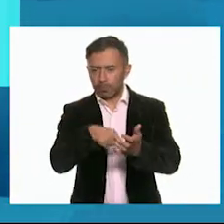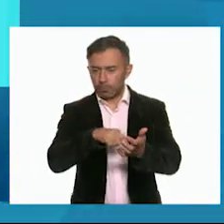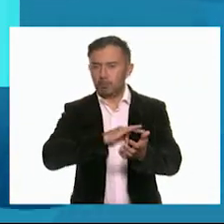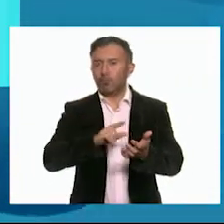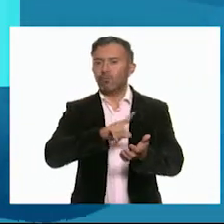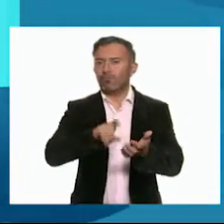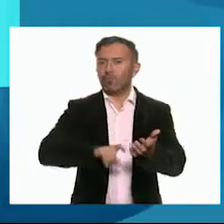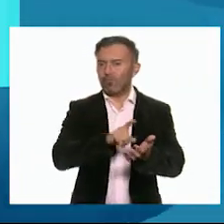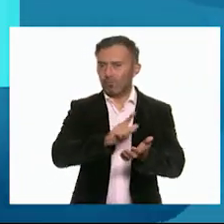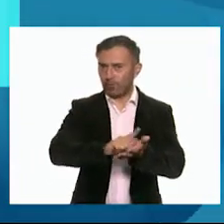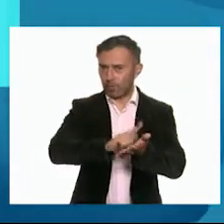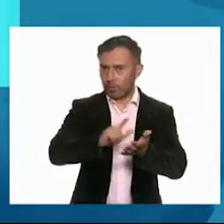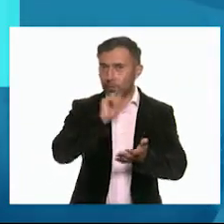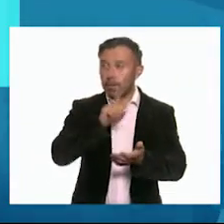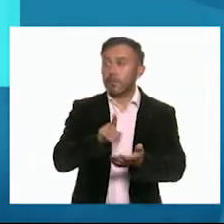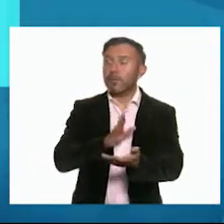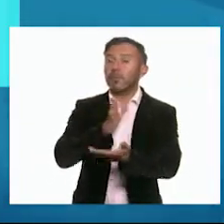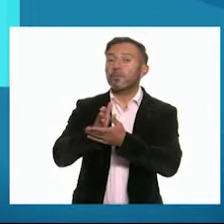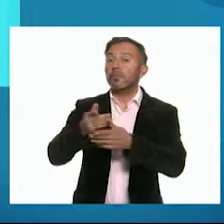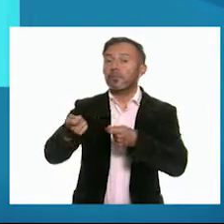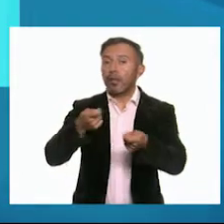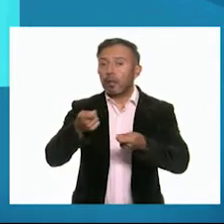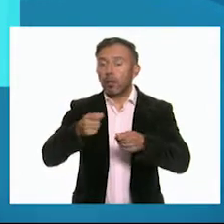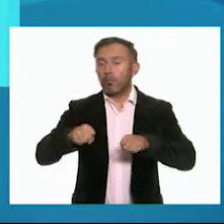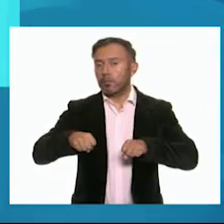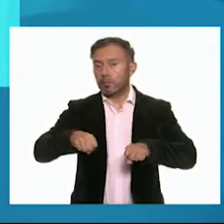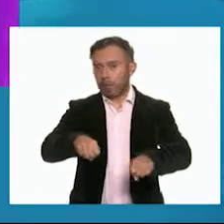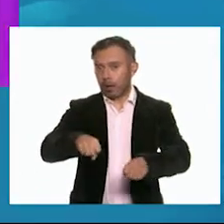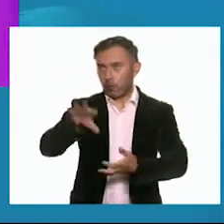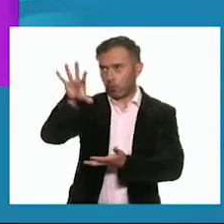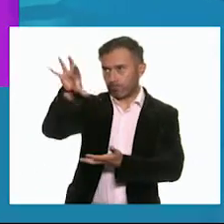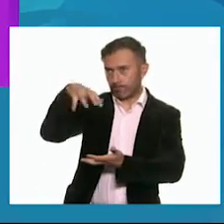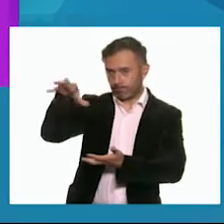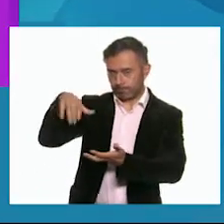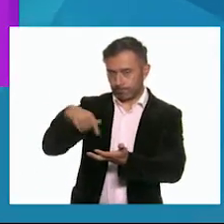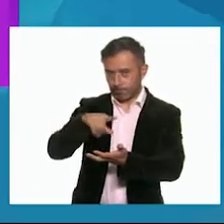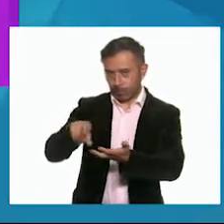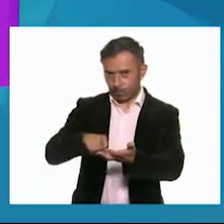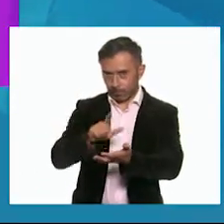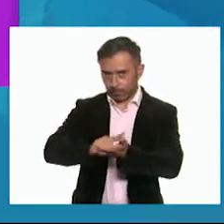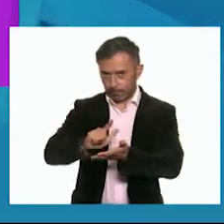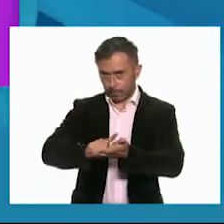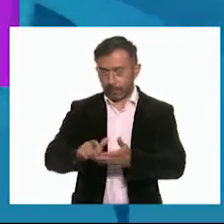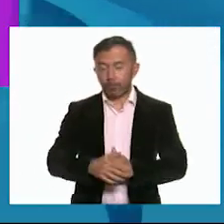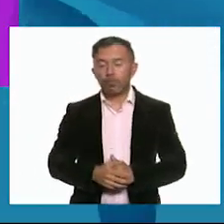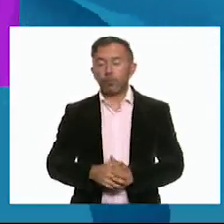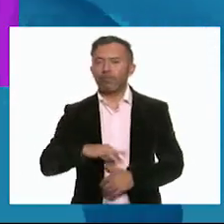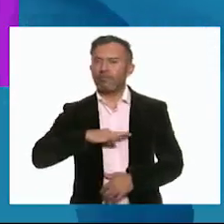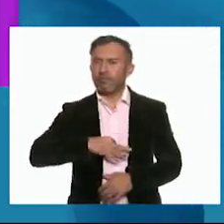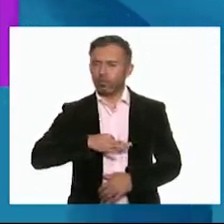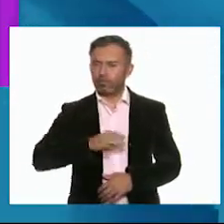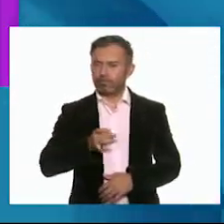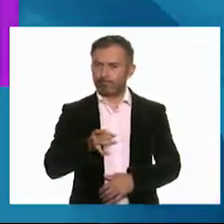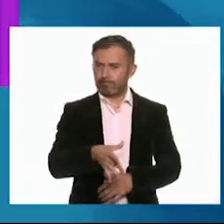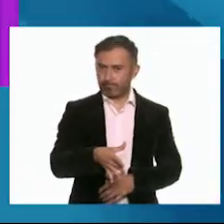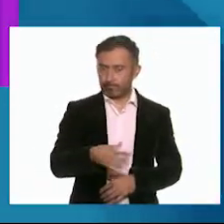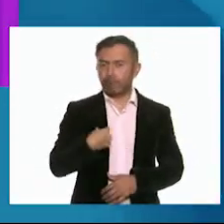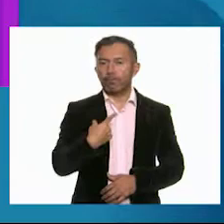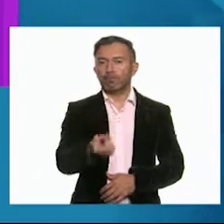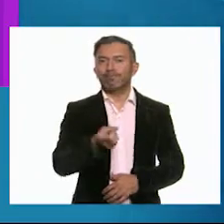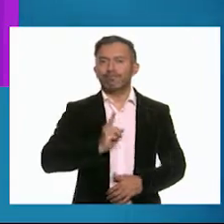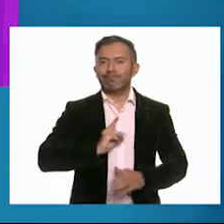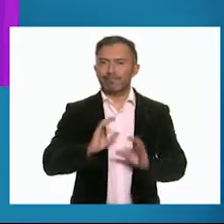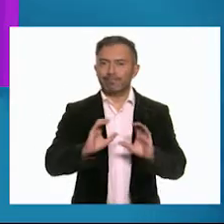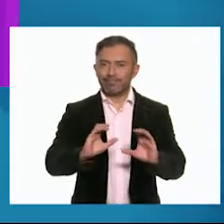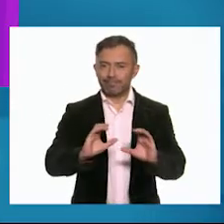las cosas que compres en la tienda o en el supermercado. Sigamos luchando juntos contra este virus, cuidándonos los